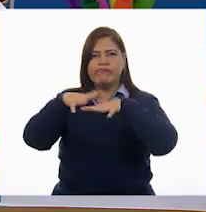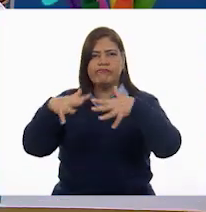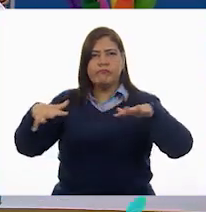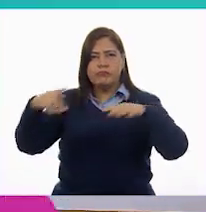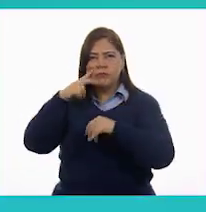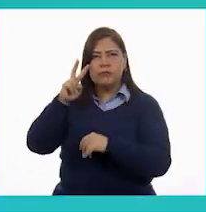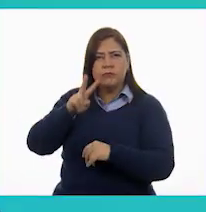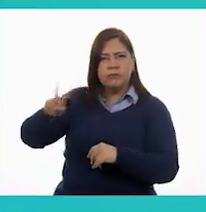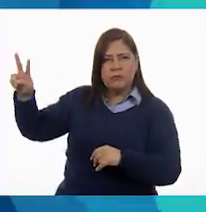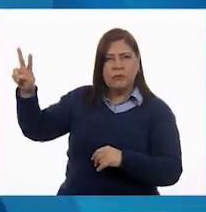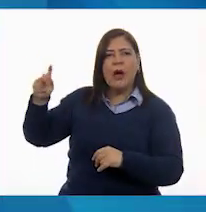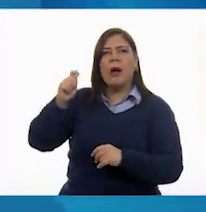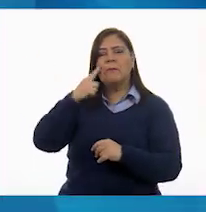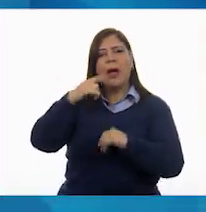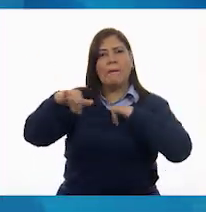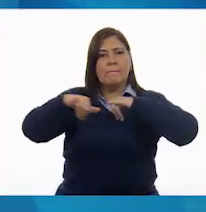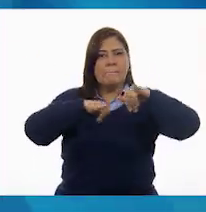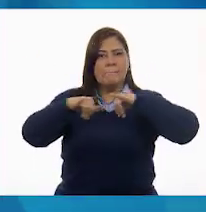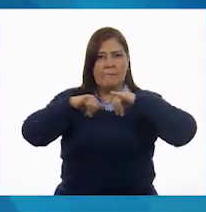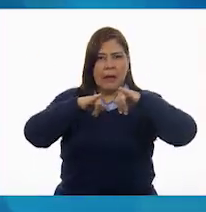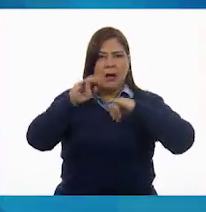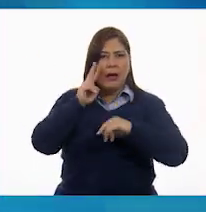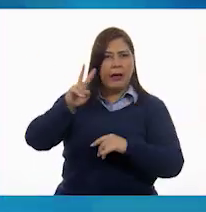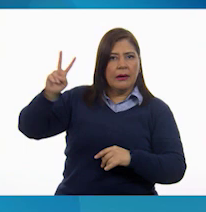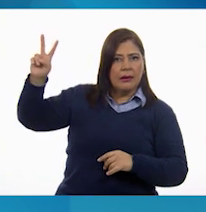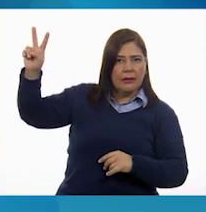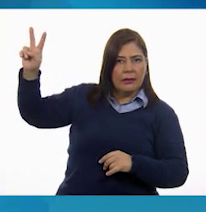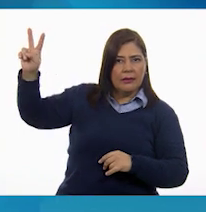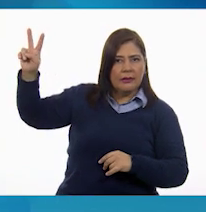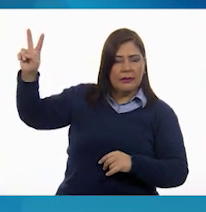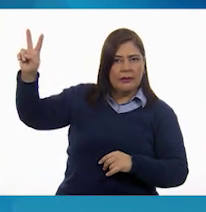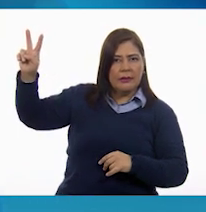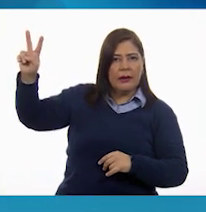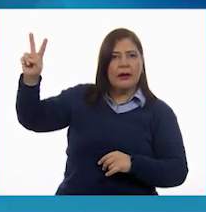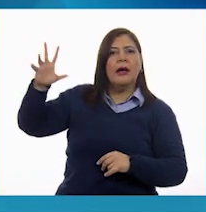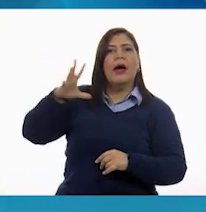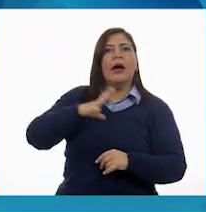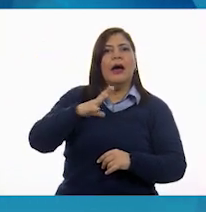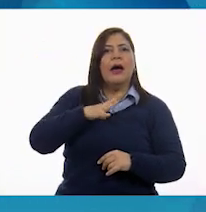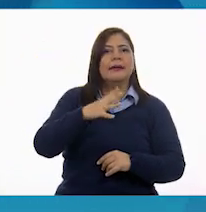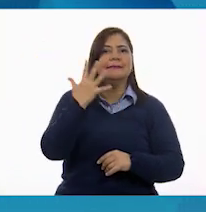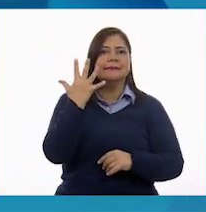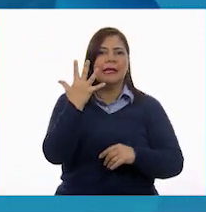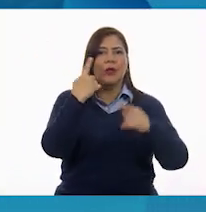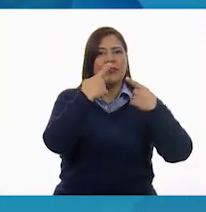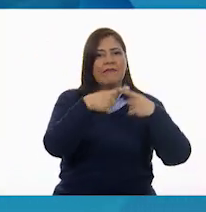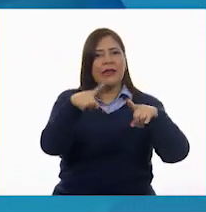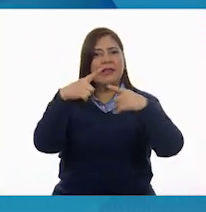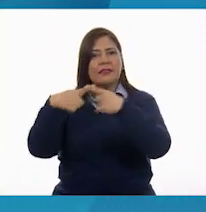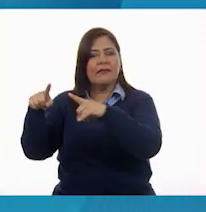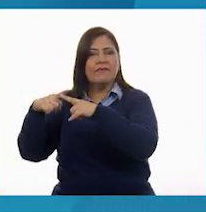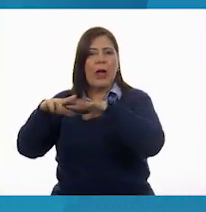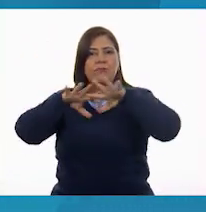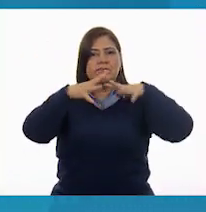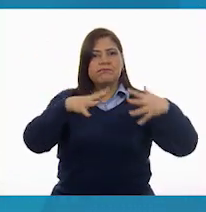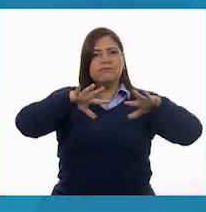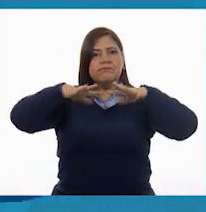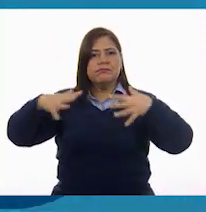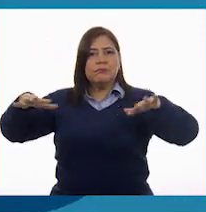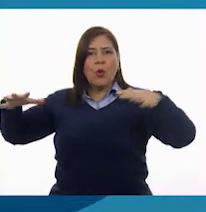muy interesante. Ahí podemos observar los 5 océanos que hay en nuestro